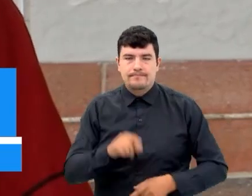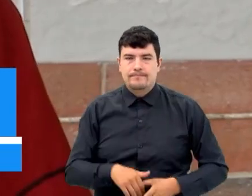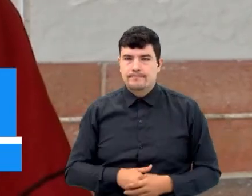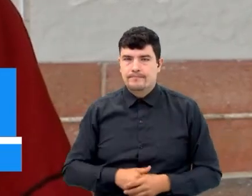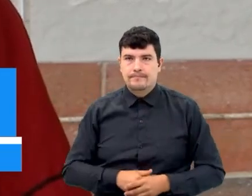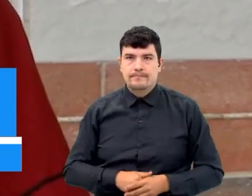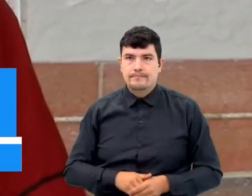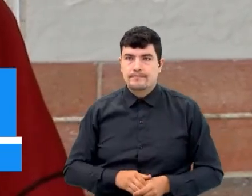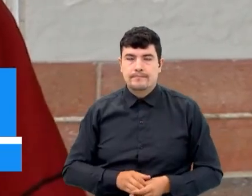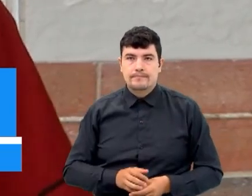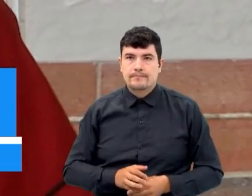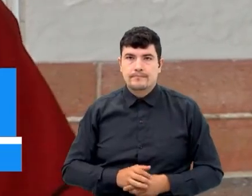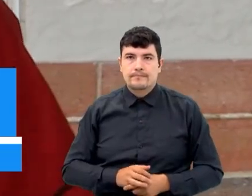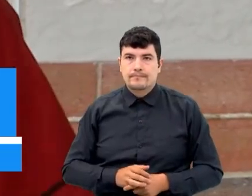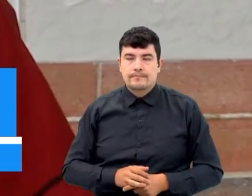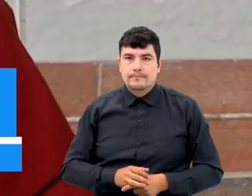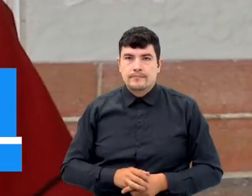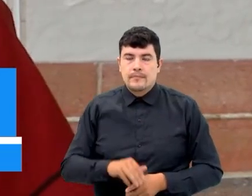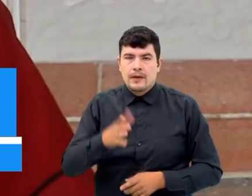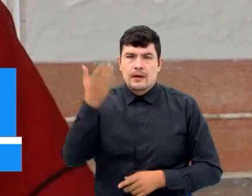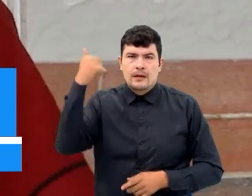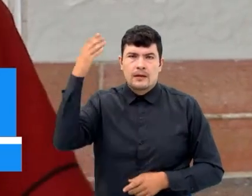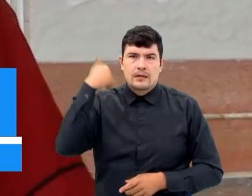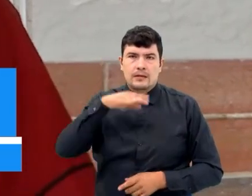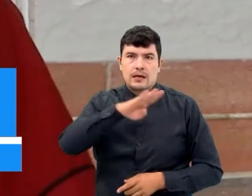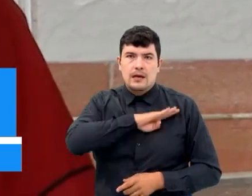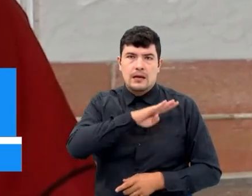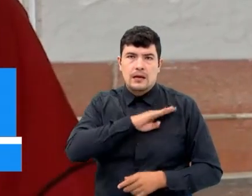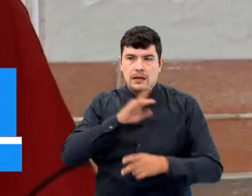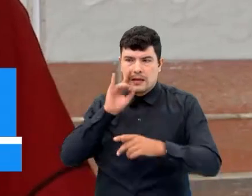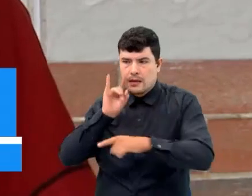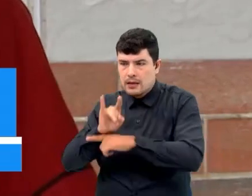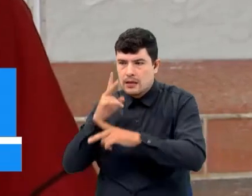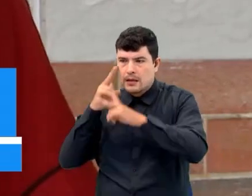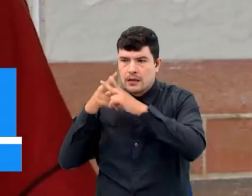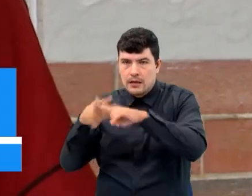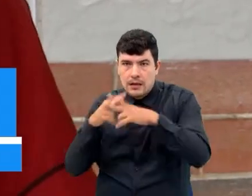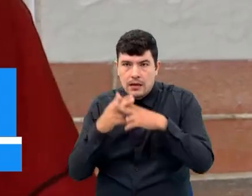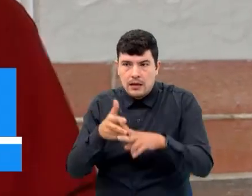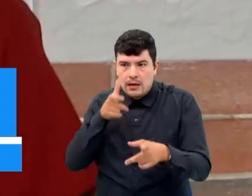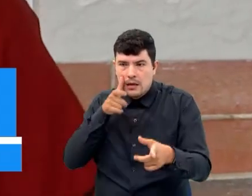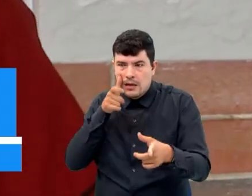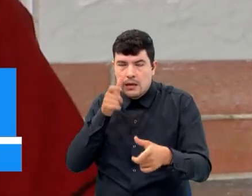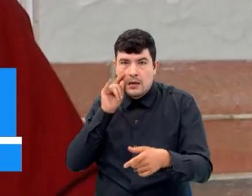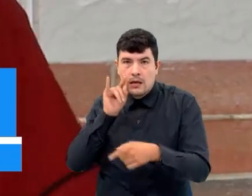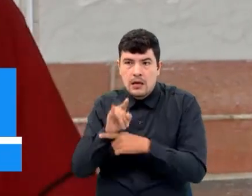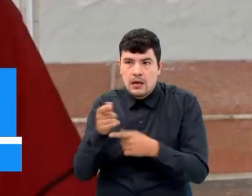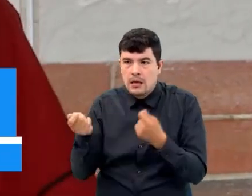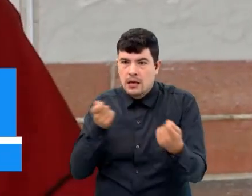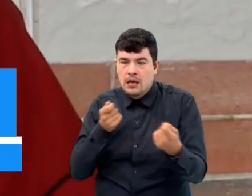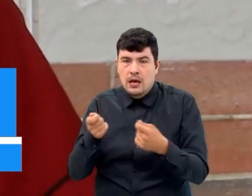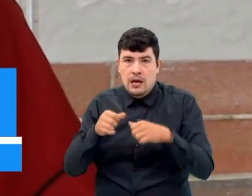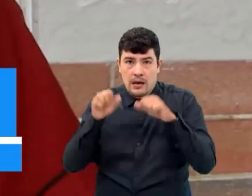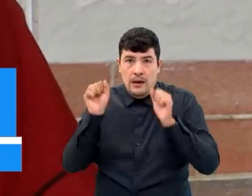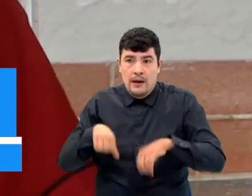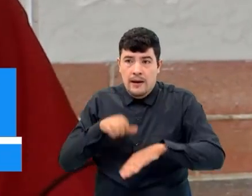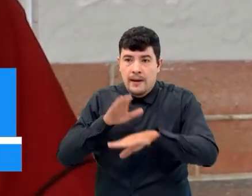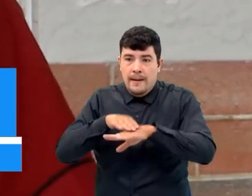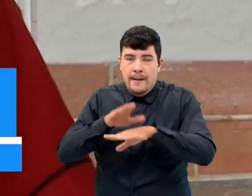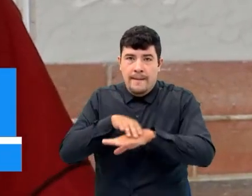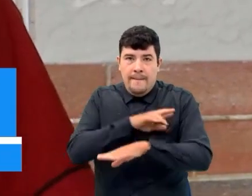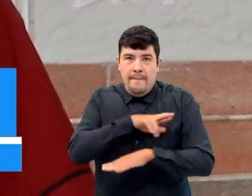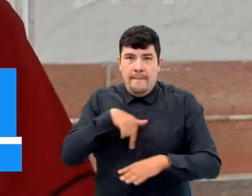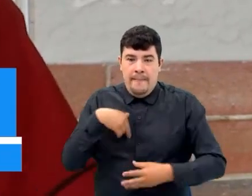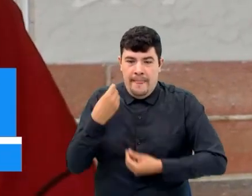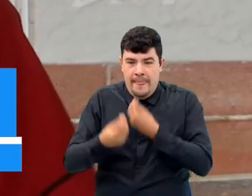muchos años no hicieron el mantenimiento preventivo y tampoco han permitido que nosotros hagamos ese